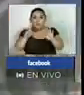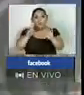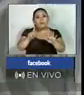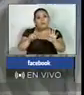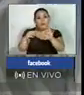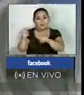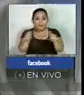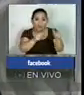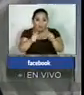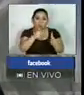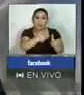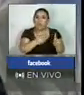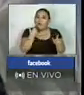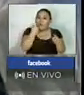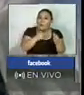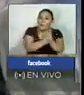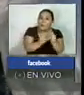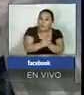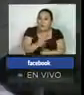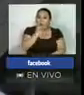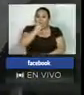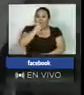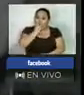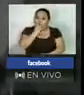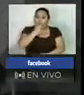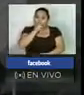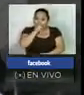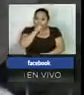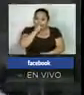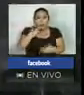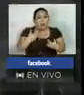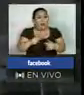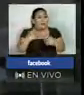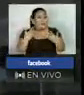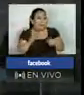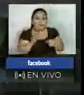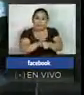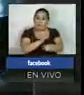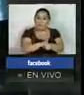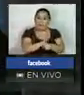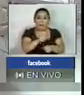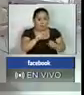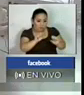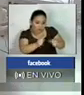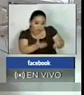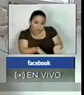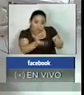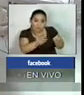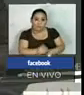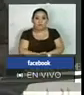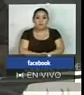quien además presentó problemas respiratorios y no fue suficiente el tratamiento recibido para su recuperación.